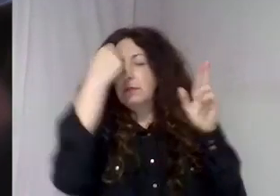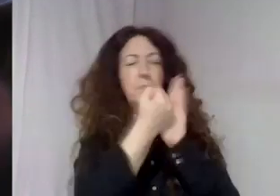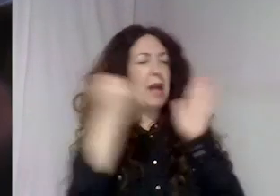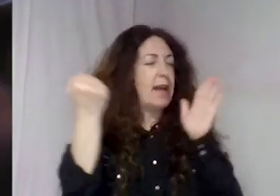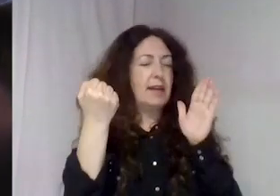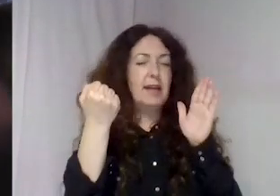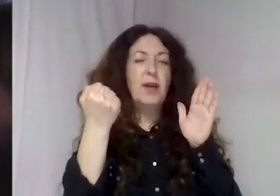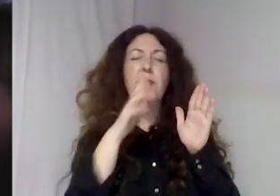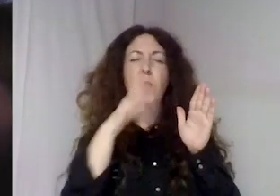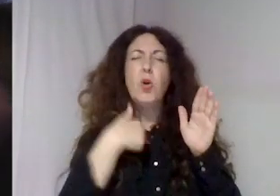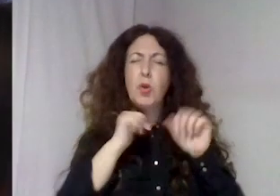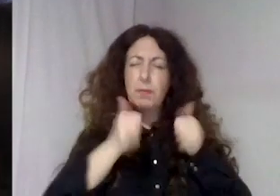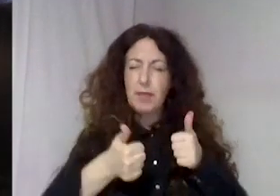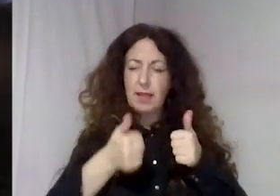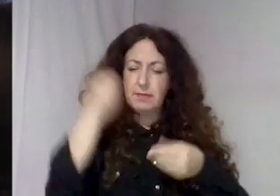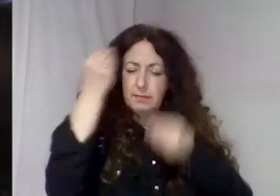el asesinato